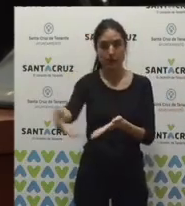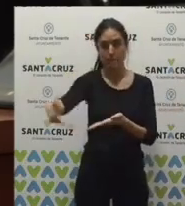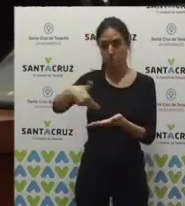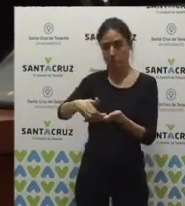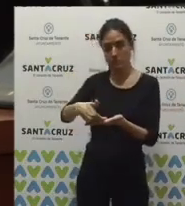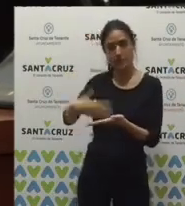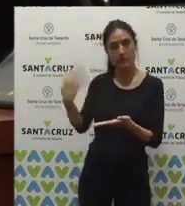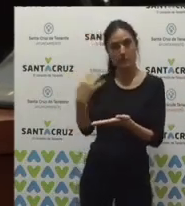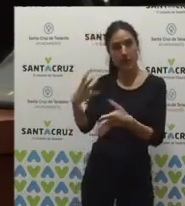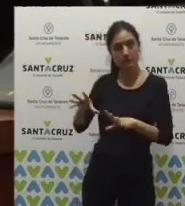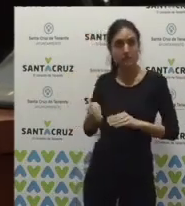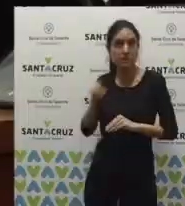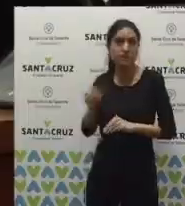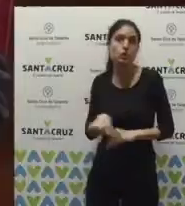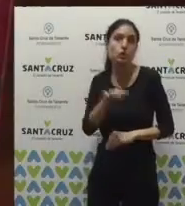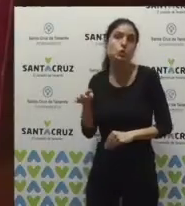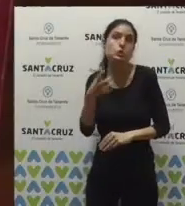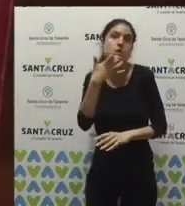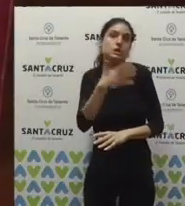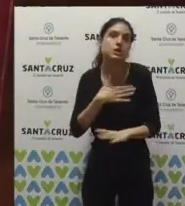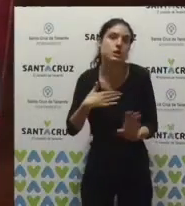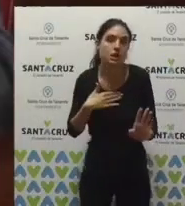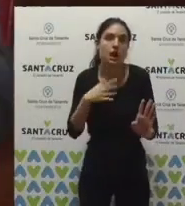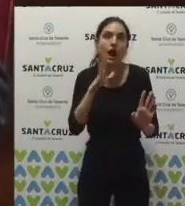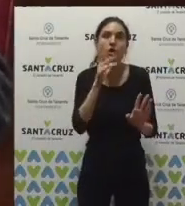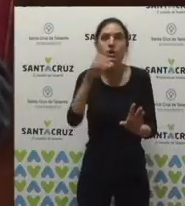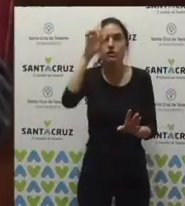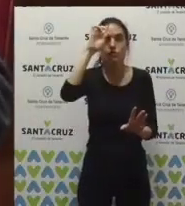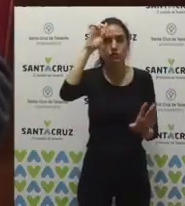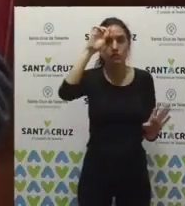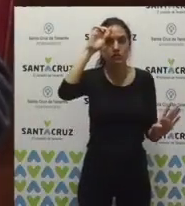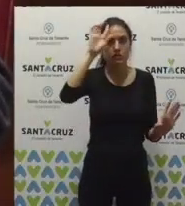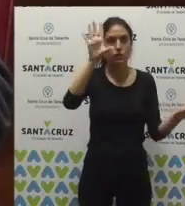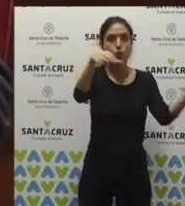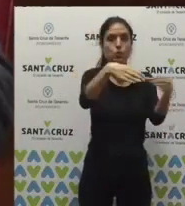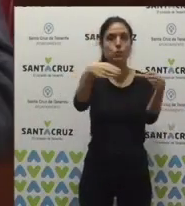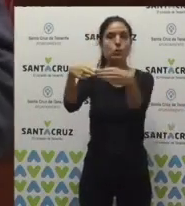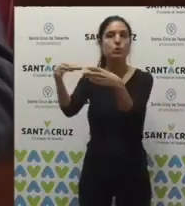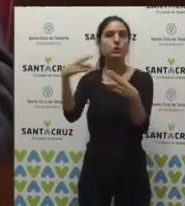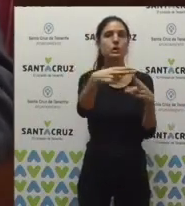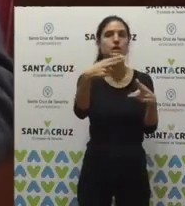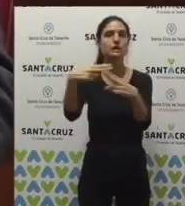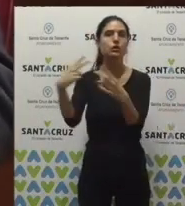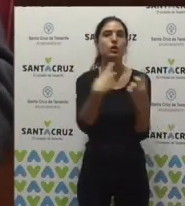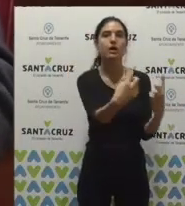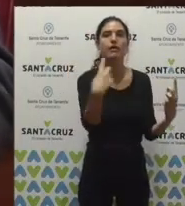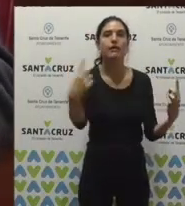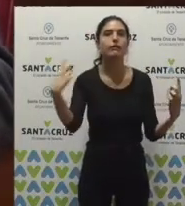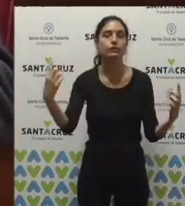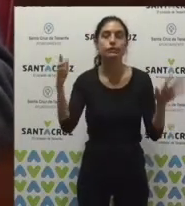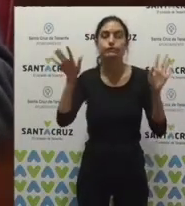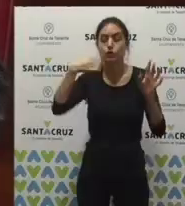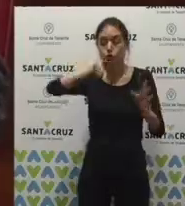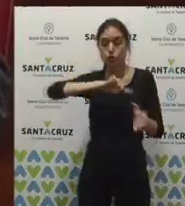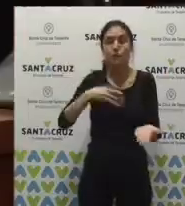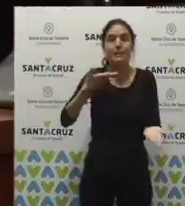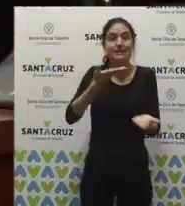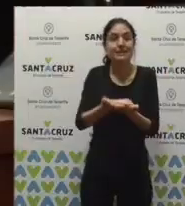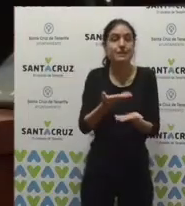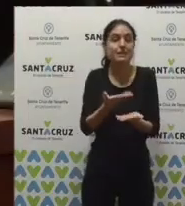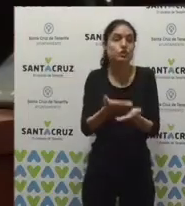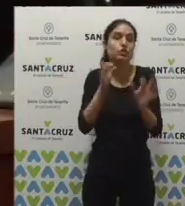cosa es lo que se votara después por cada uno de los grupos políticos ese es el planteamiento que hacemos muchas gracias